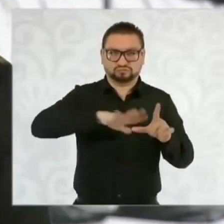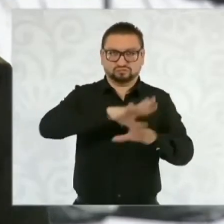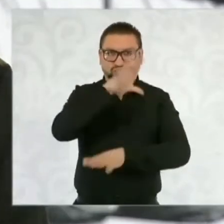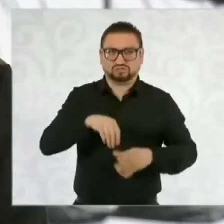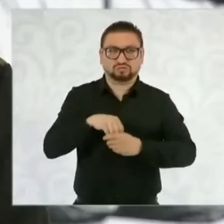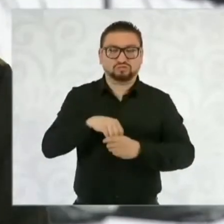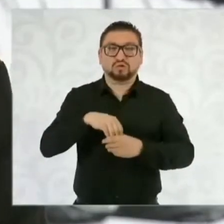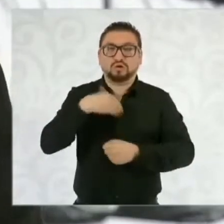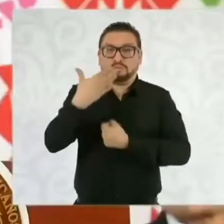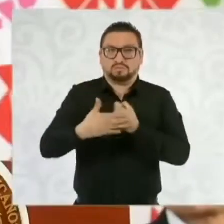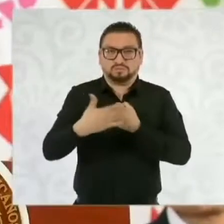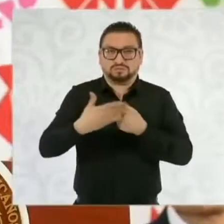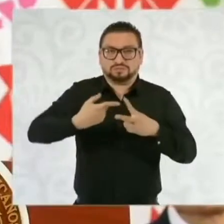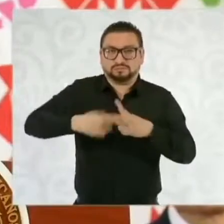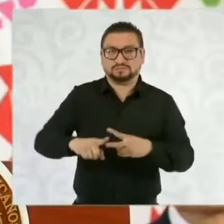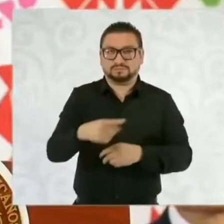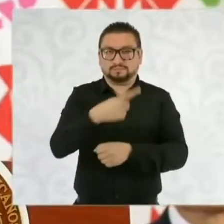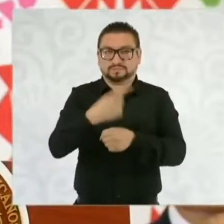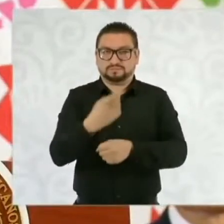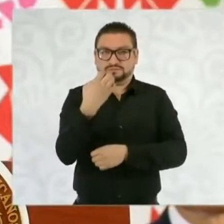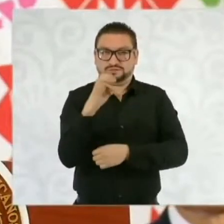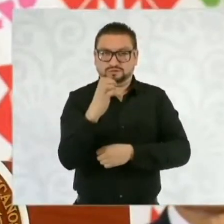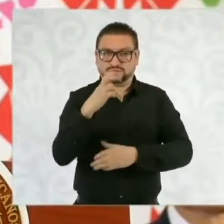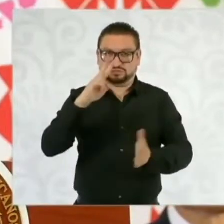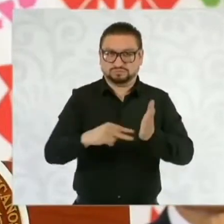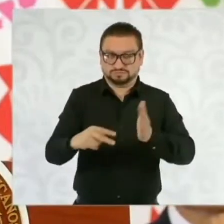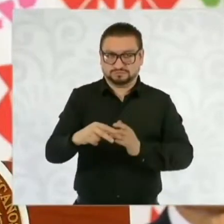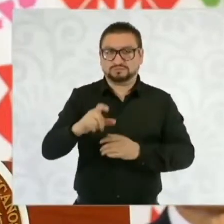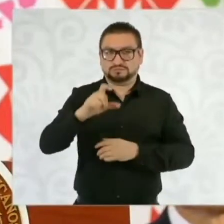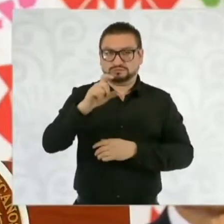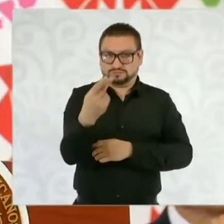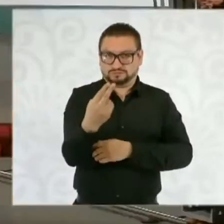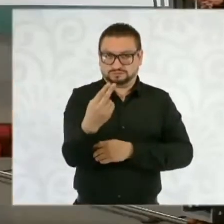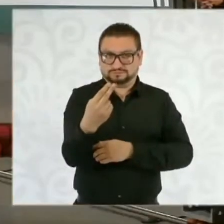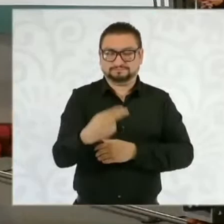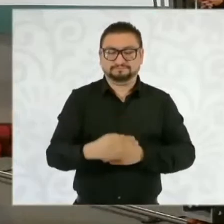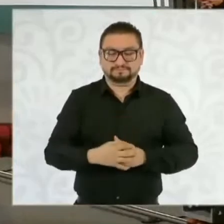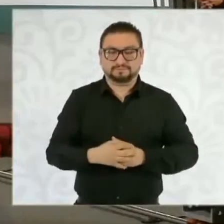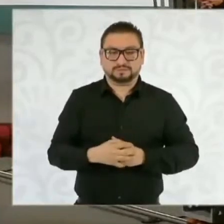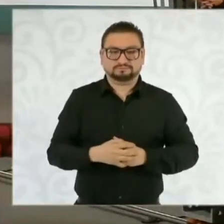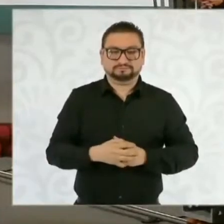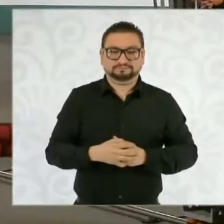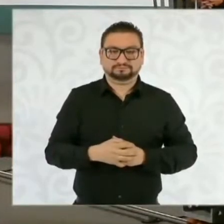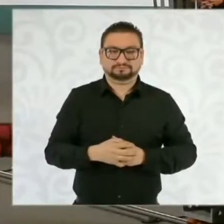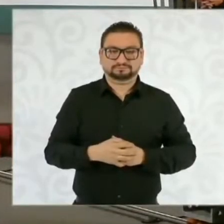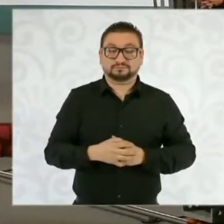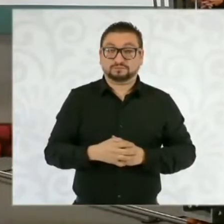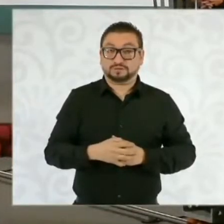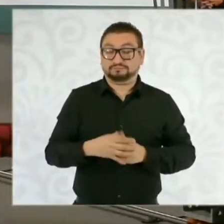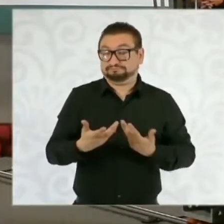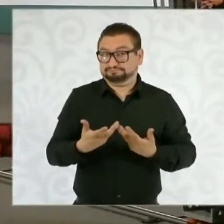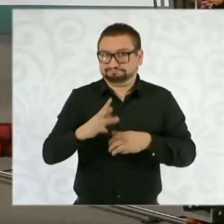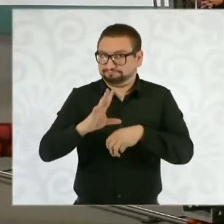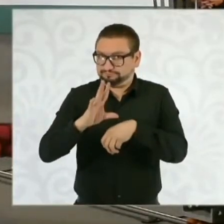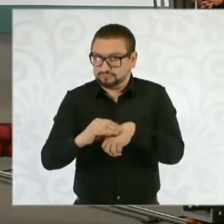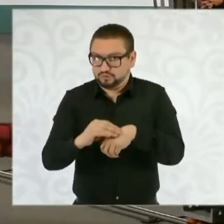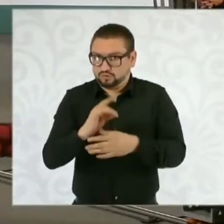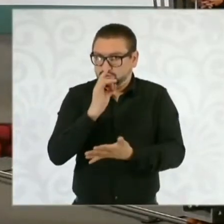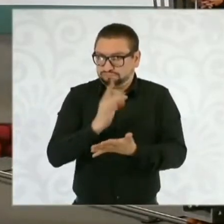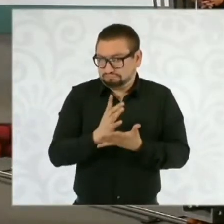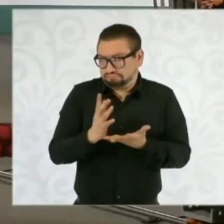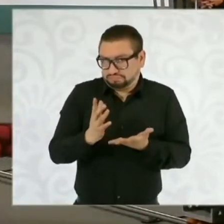que entrará en vigor a partir del 1 de enero del año 2025. Esto, si nos permite, nada más para